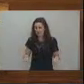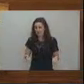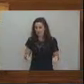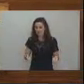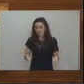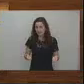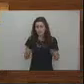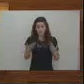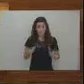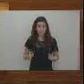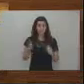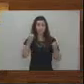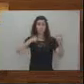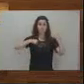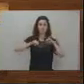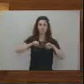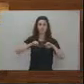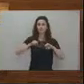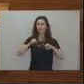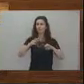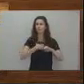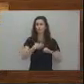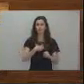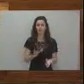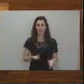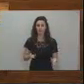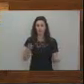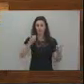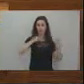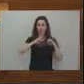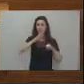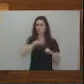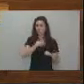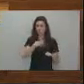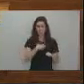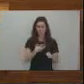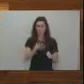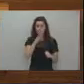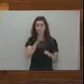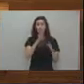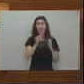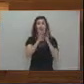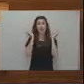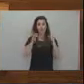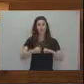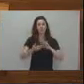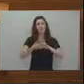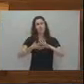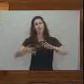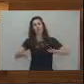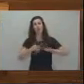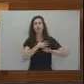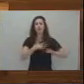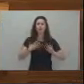precisamente el tipo de actitud que yo creo que no hay que tener. El tipo de actitud en la cual usted quiere un acuerdo amplio, usted quiere que se discuta un